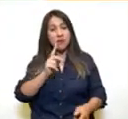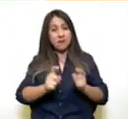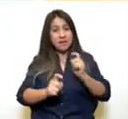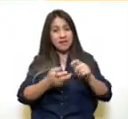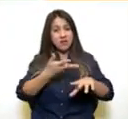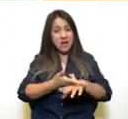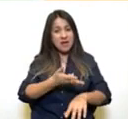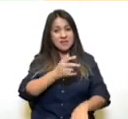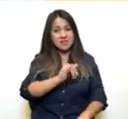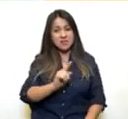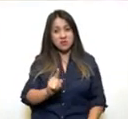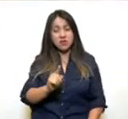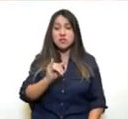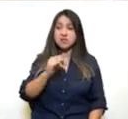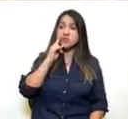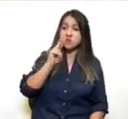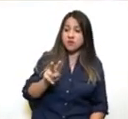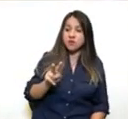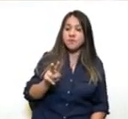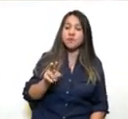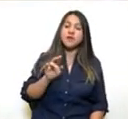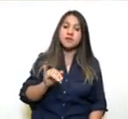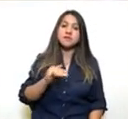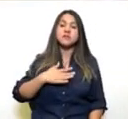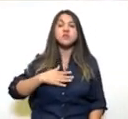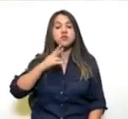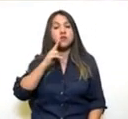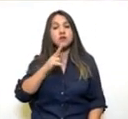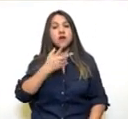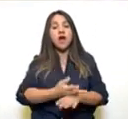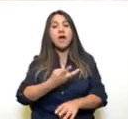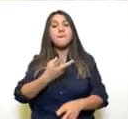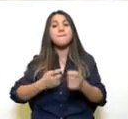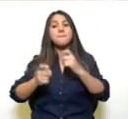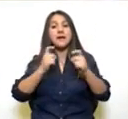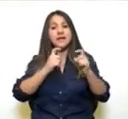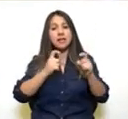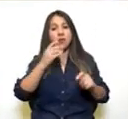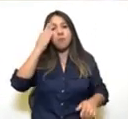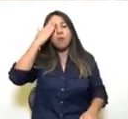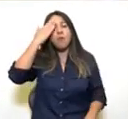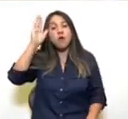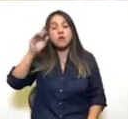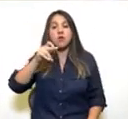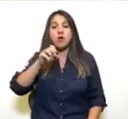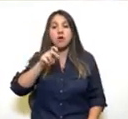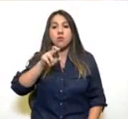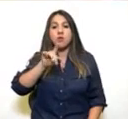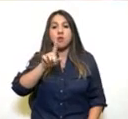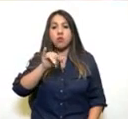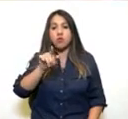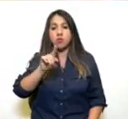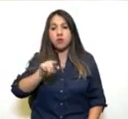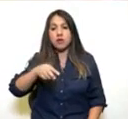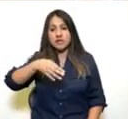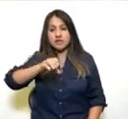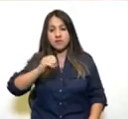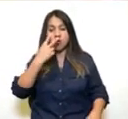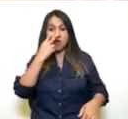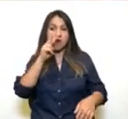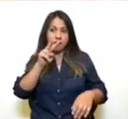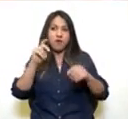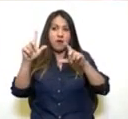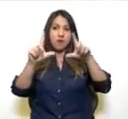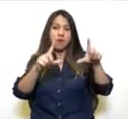eso y yo yo veo que hay peligros del populismo lo hemos visto hemos